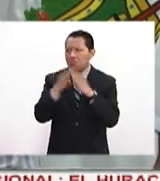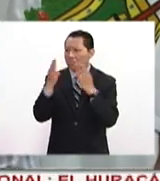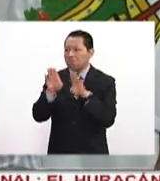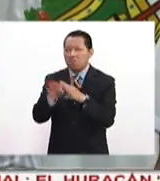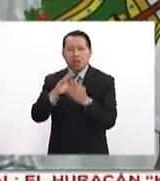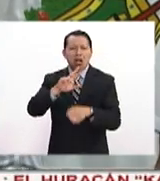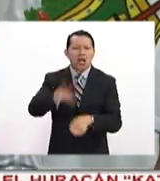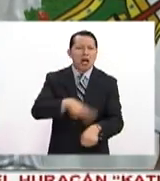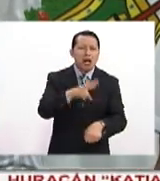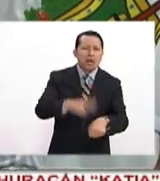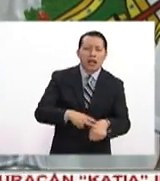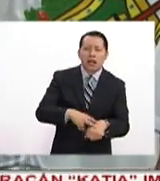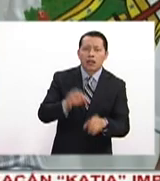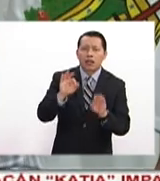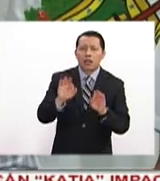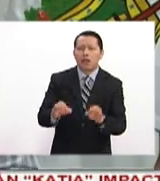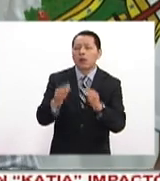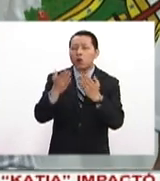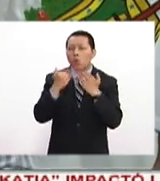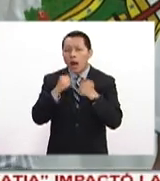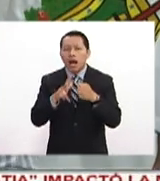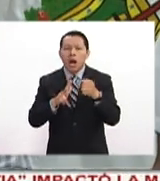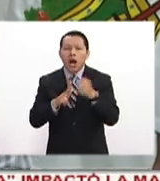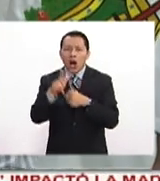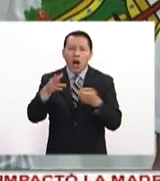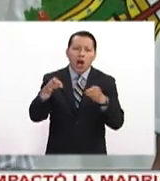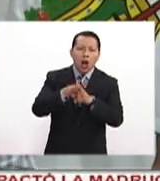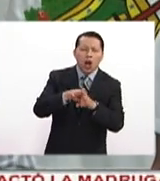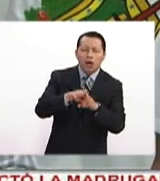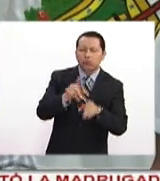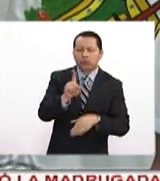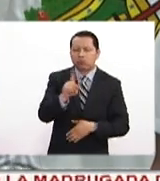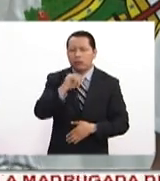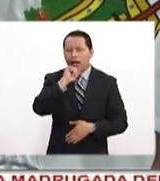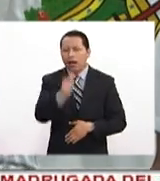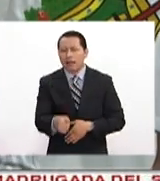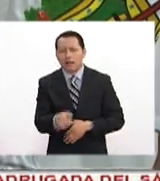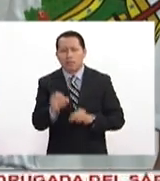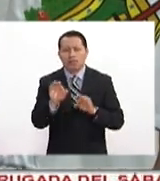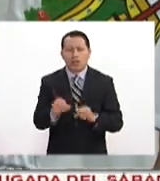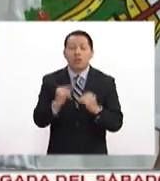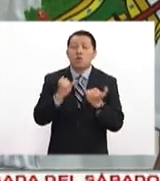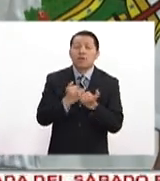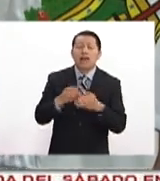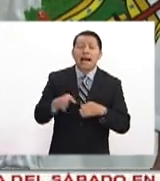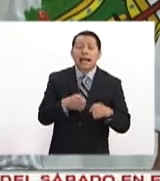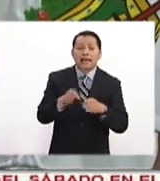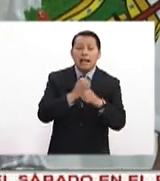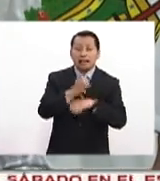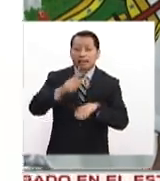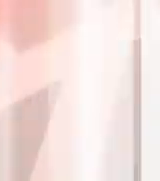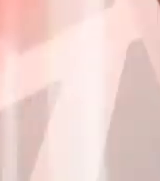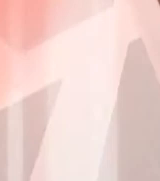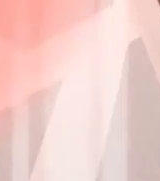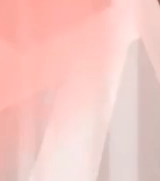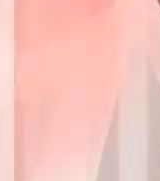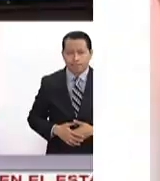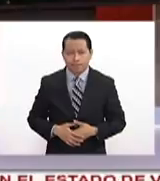manera normal, que no hay cortes, que no hay ningún problema, y lo mismo las carreteras estatales.